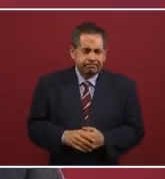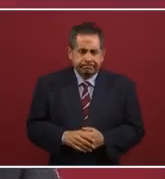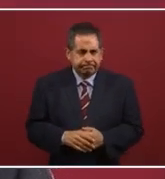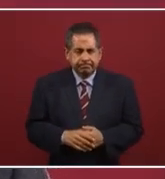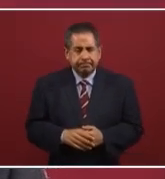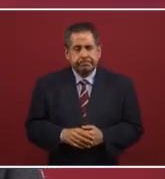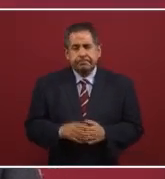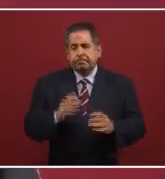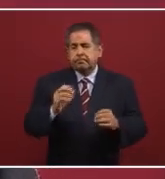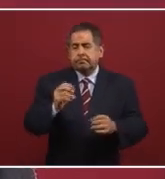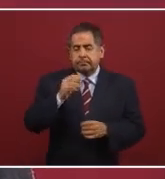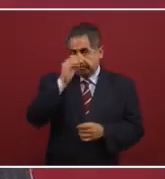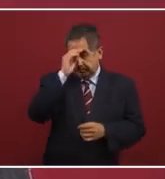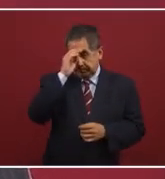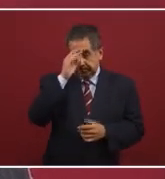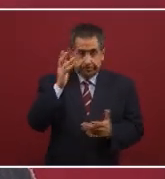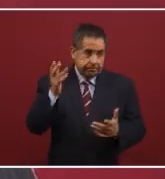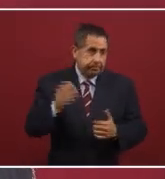en